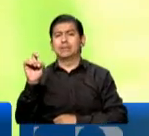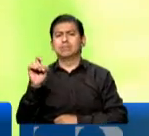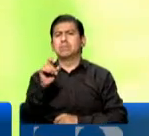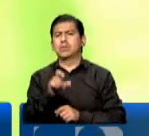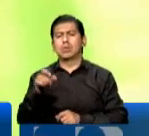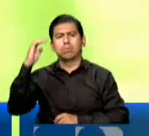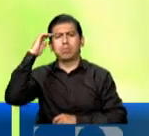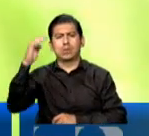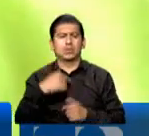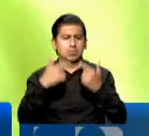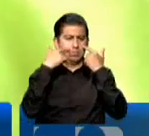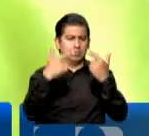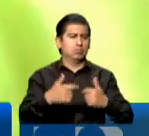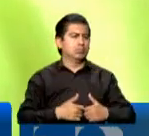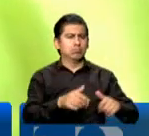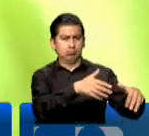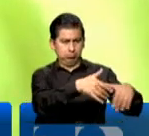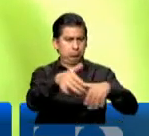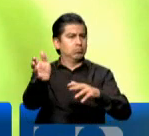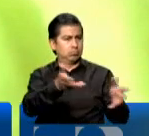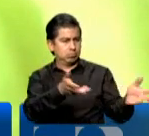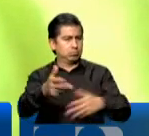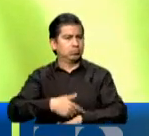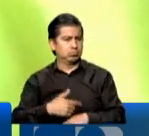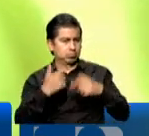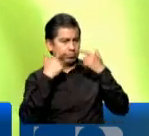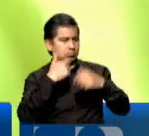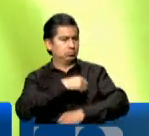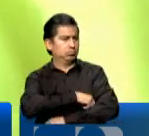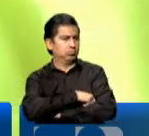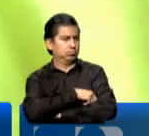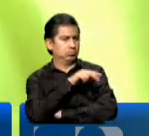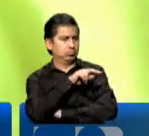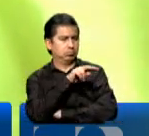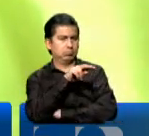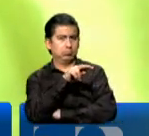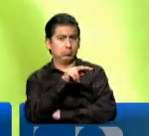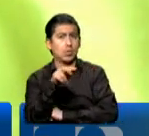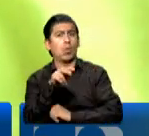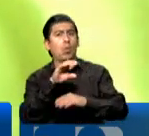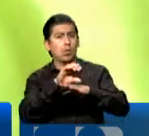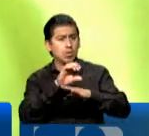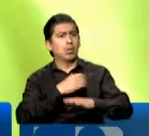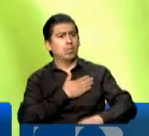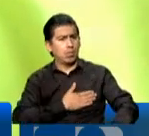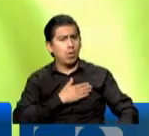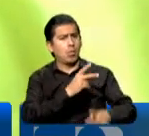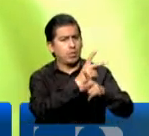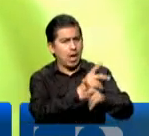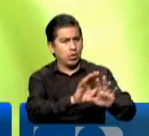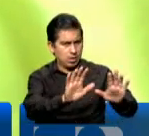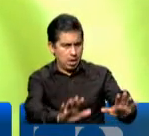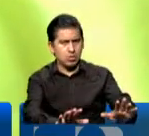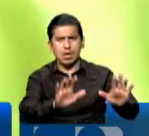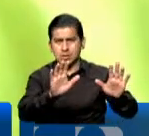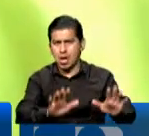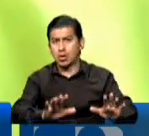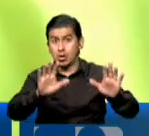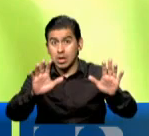para el control, empezando con la verbalización y así ir avanzando de acuerdo a lo que